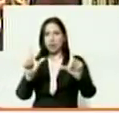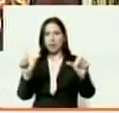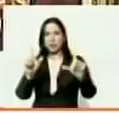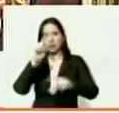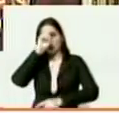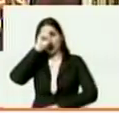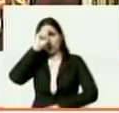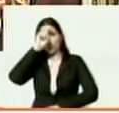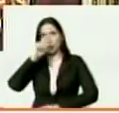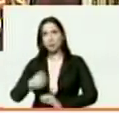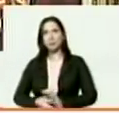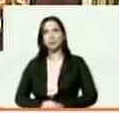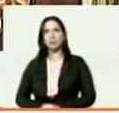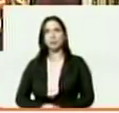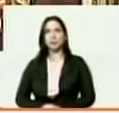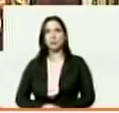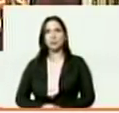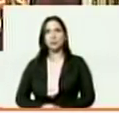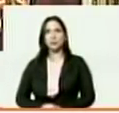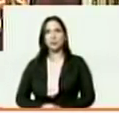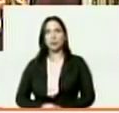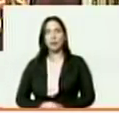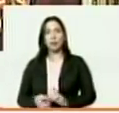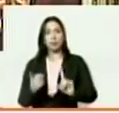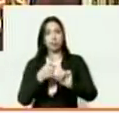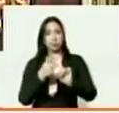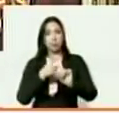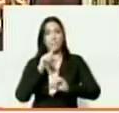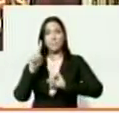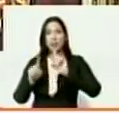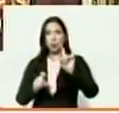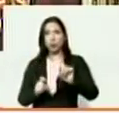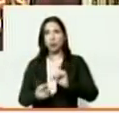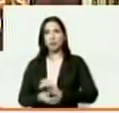Turquía. Ahora, la primera pregunta,